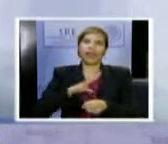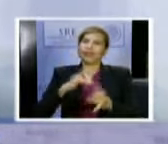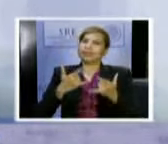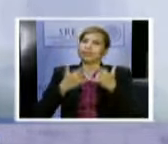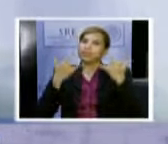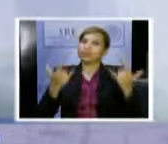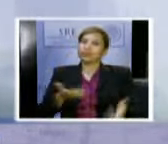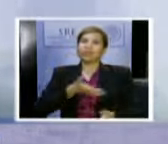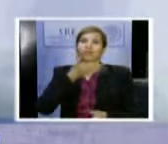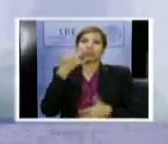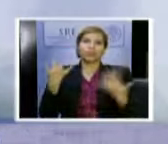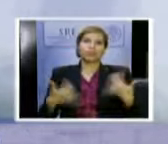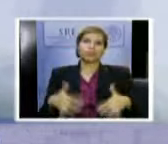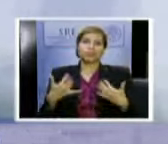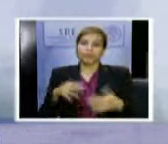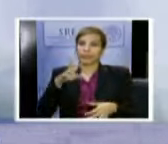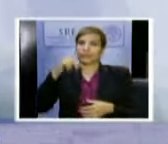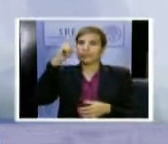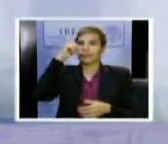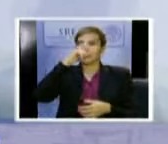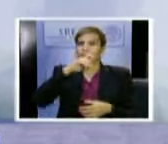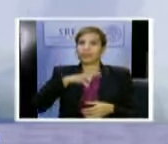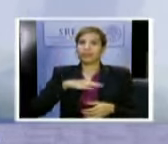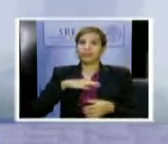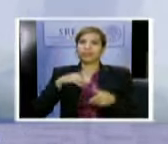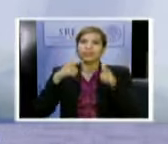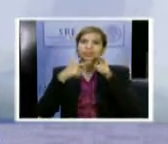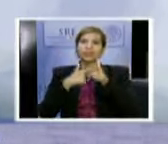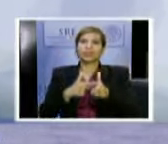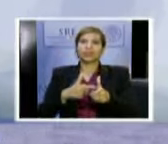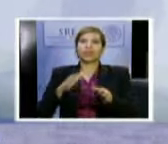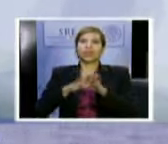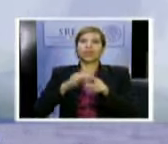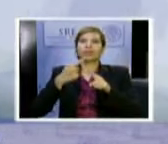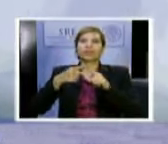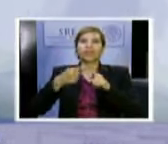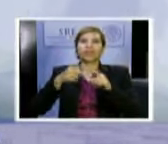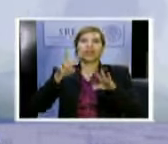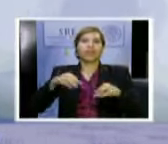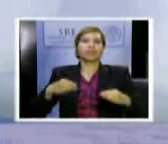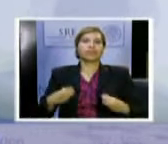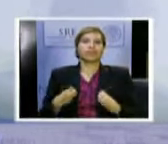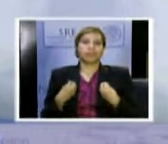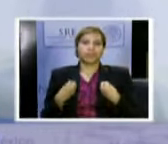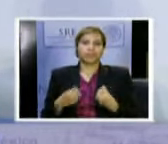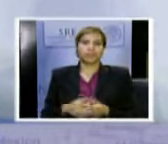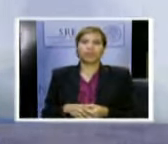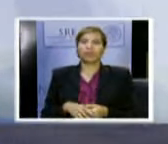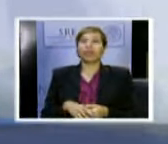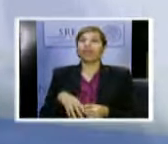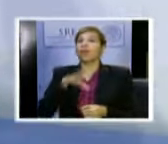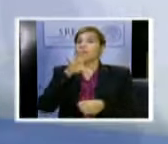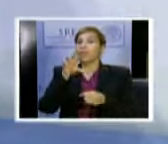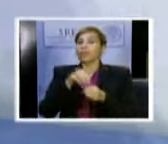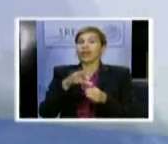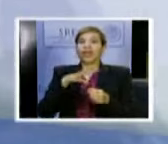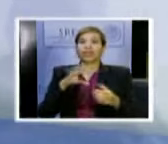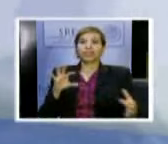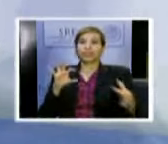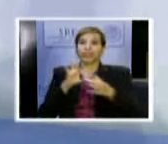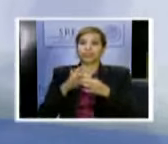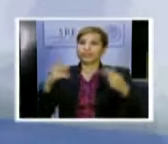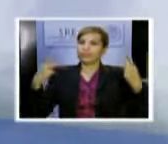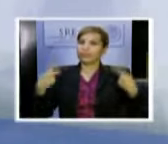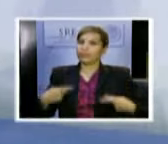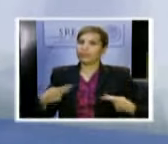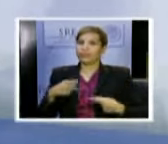historia común, compleja, que aún continúa moldeando nuestra realidad. Por encima de todo, nos une nuestra